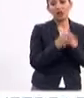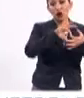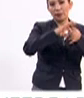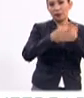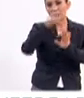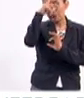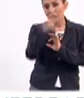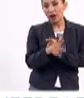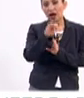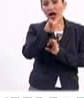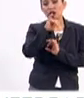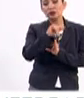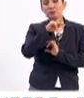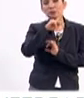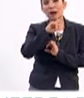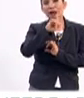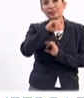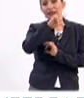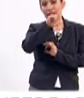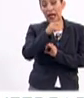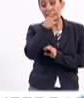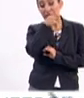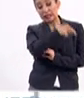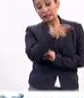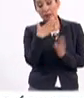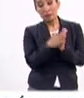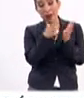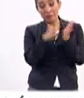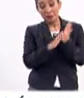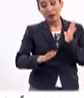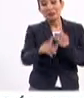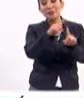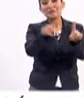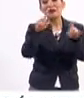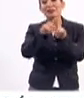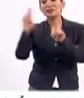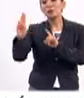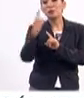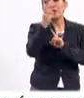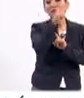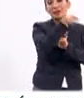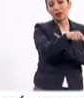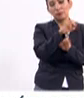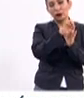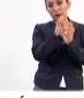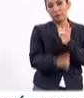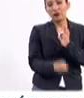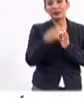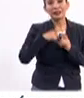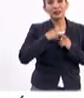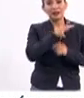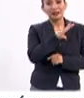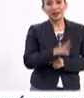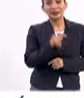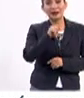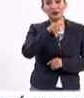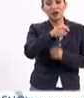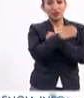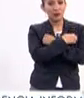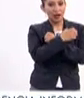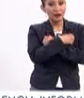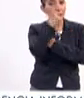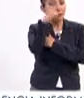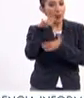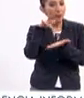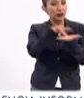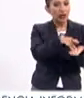Olímpico Mexicano, Carlos Padilla Becerra, destaca la participación de diversas instituciones como esta casa, la Dirección General de Televisión Educativa,